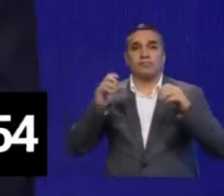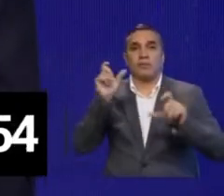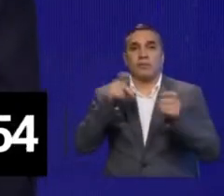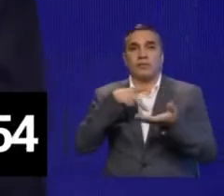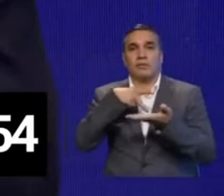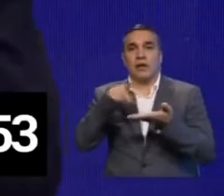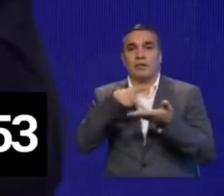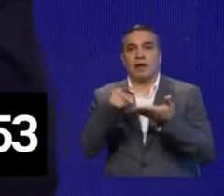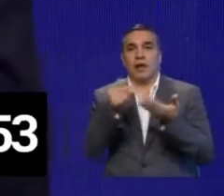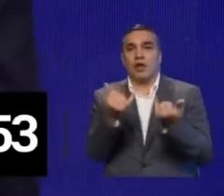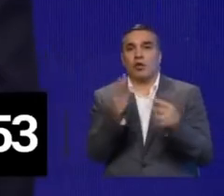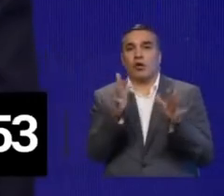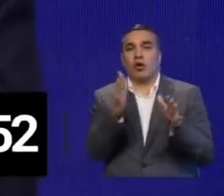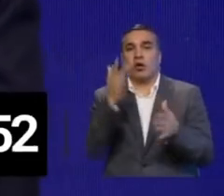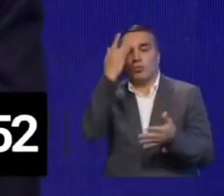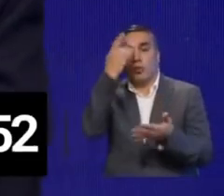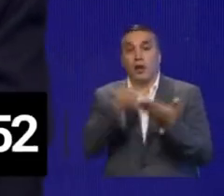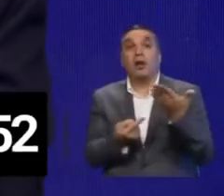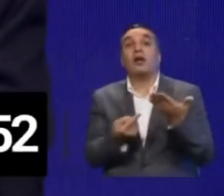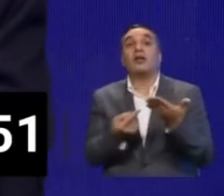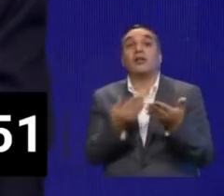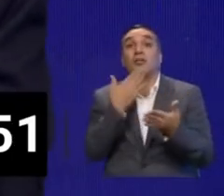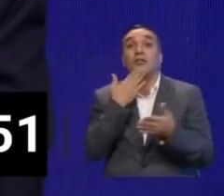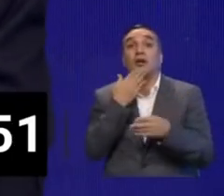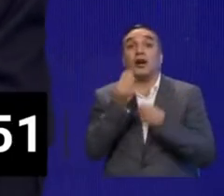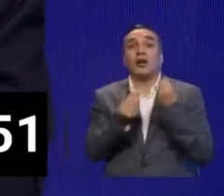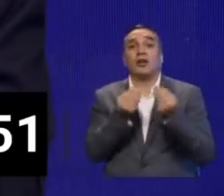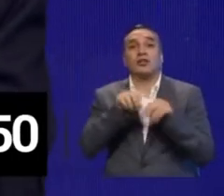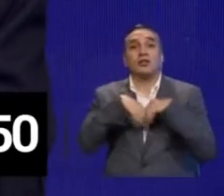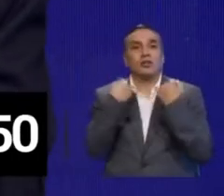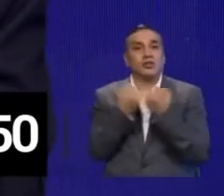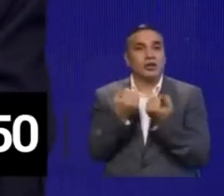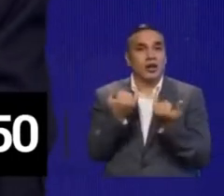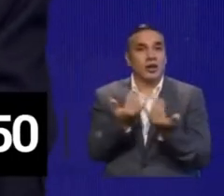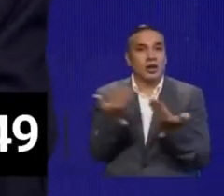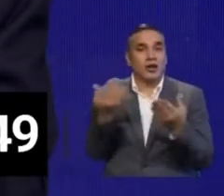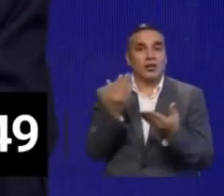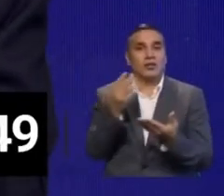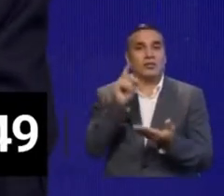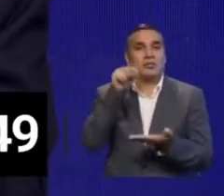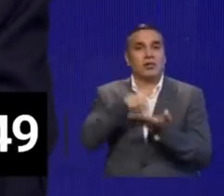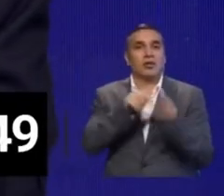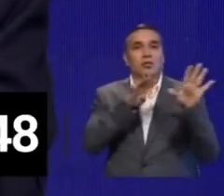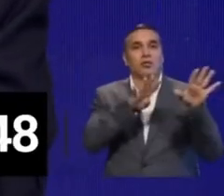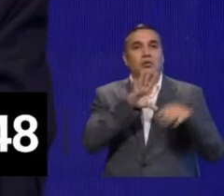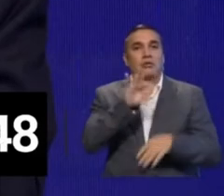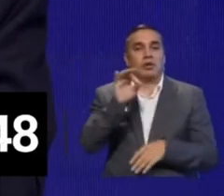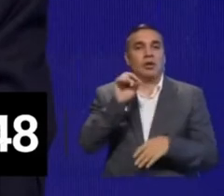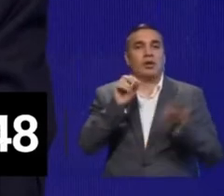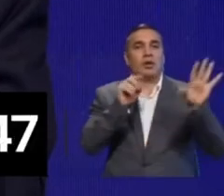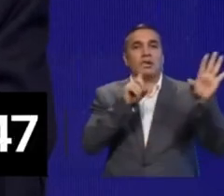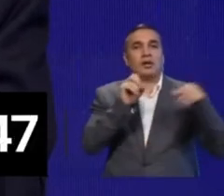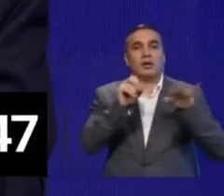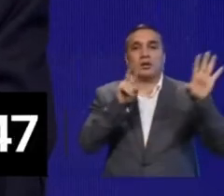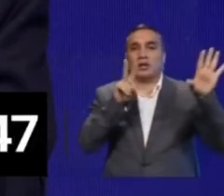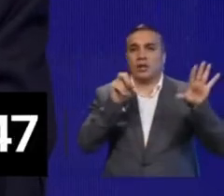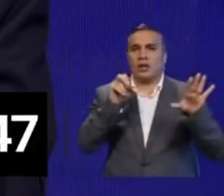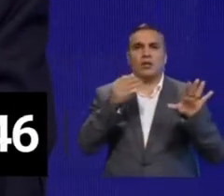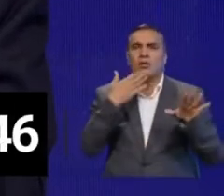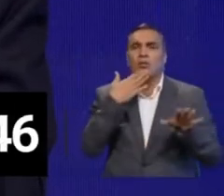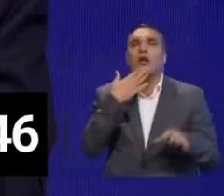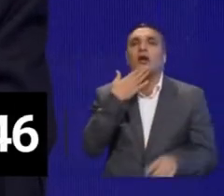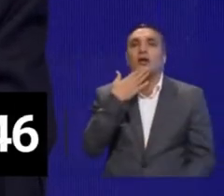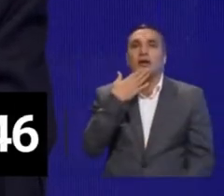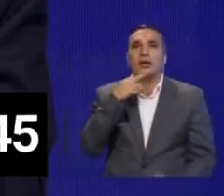aportantes. La vieja concepción de cómo iban a ser nuestras sociedades en los años 50, 60, 70, determinaron